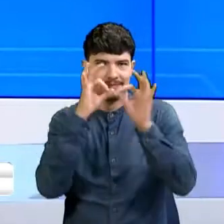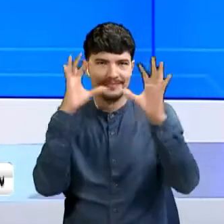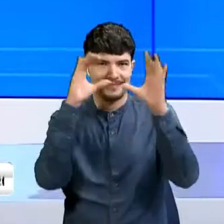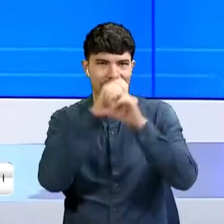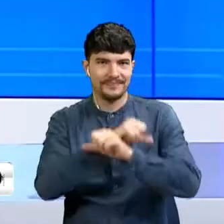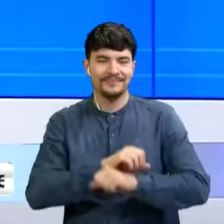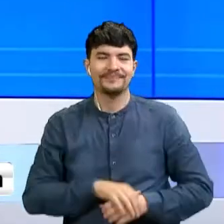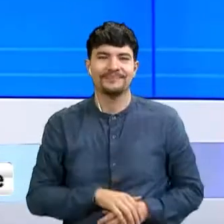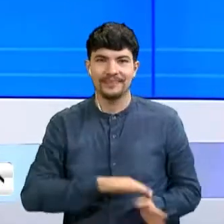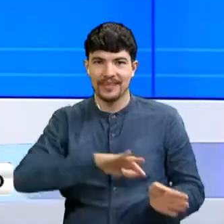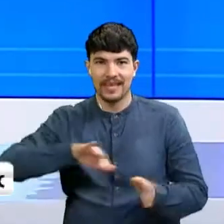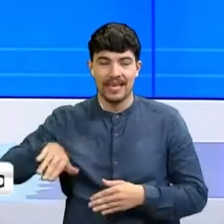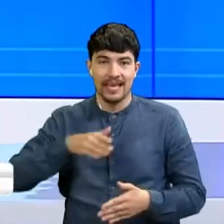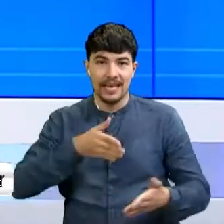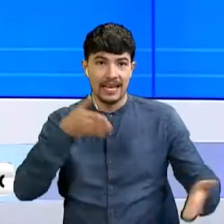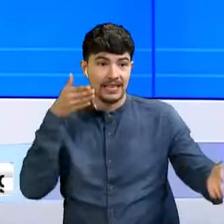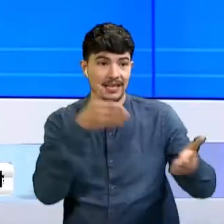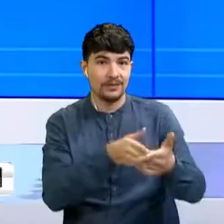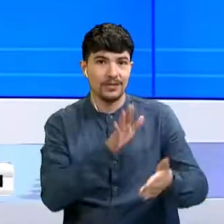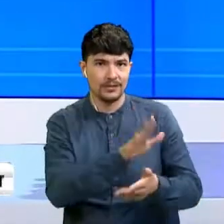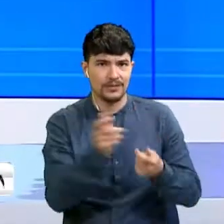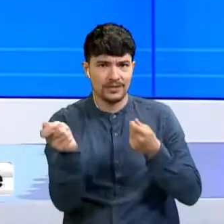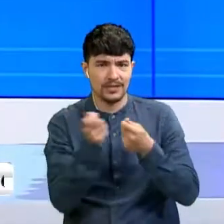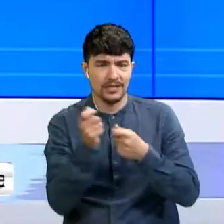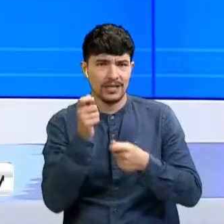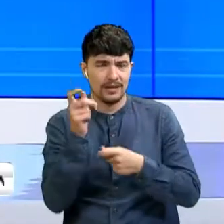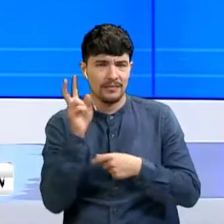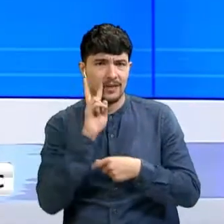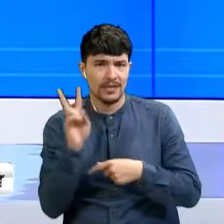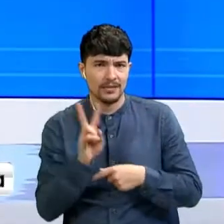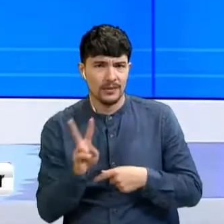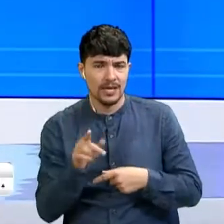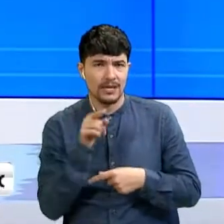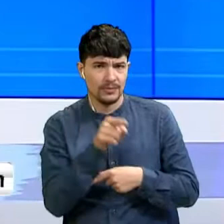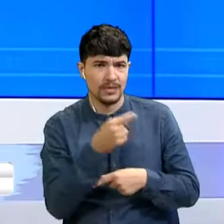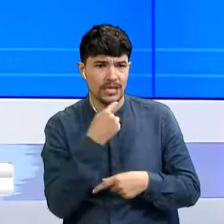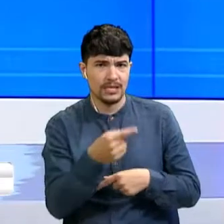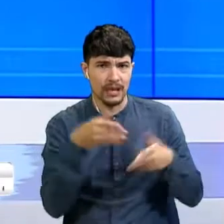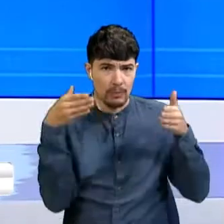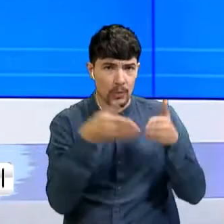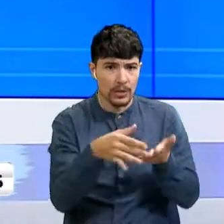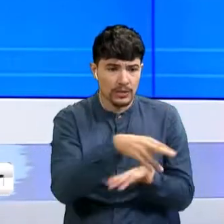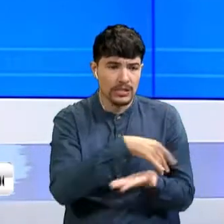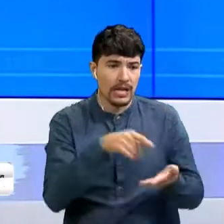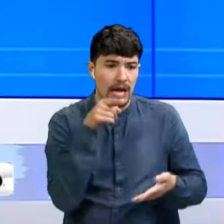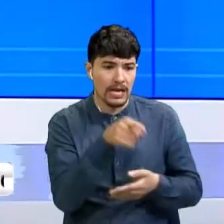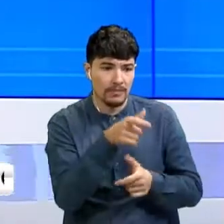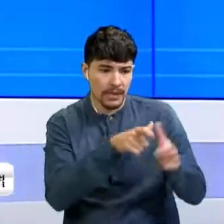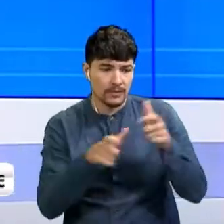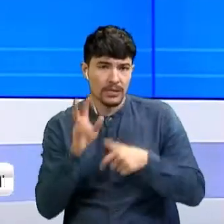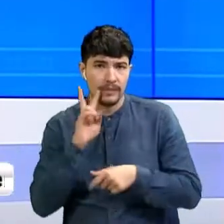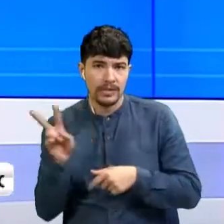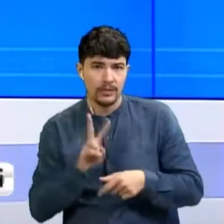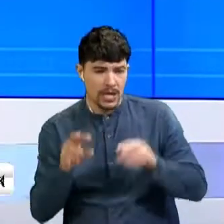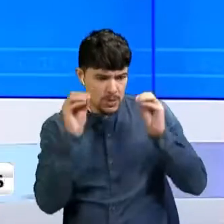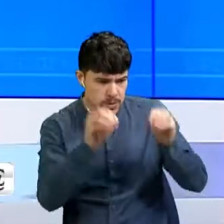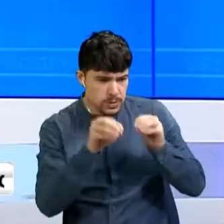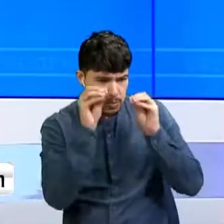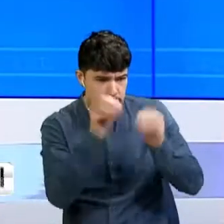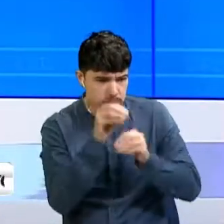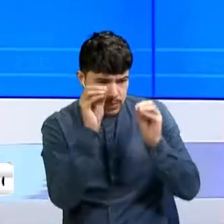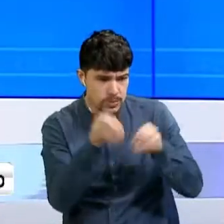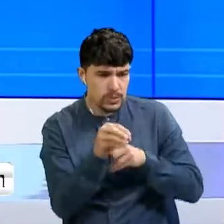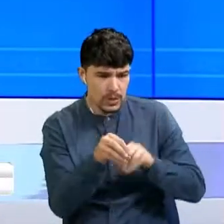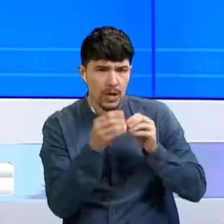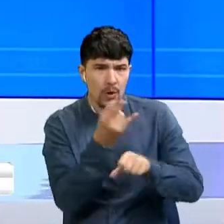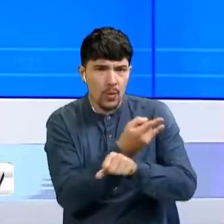Entre tanto, frente a la denuncia que se da en la frontera donde se señala que en Puerto Santander estarían entrenando venezolanos para que hagan parte de las bandas criminales,